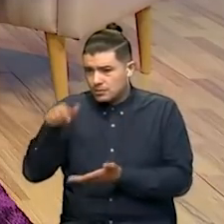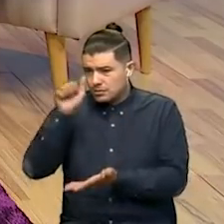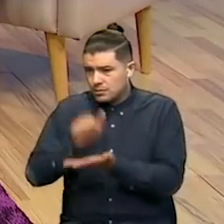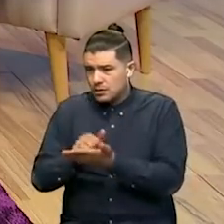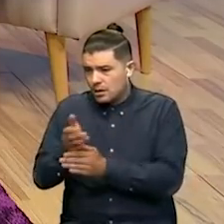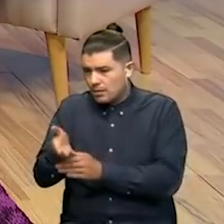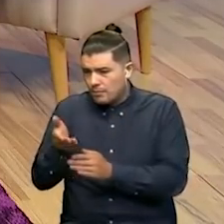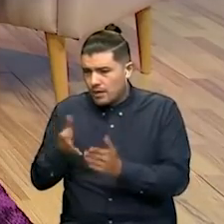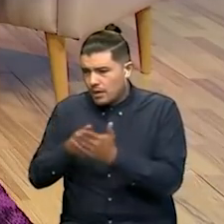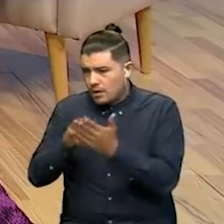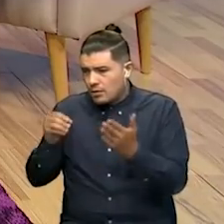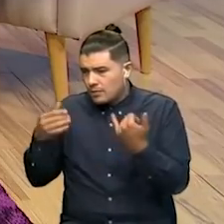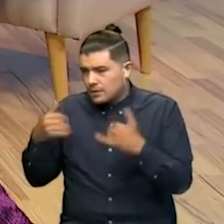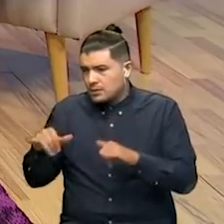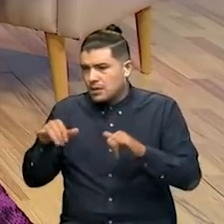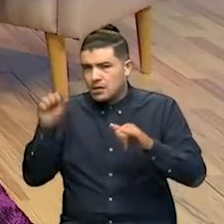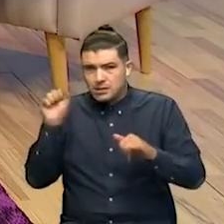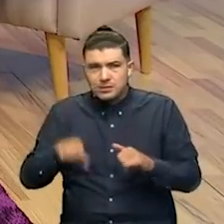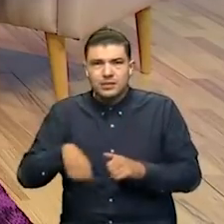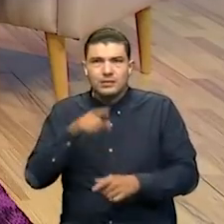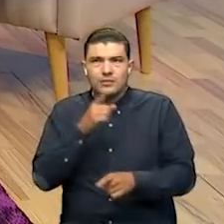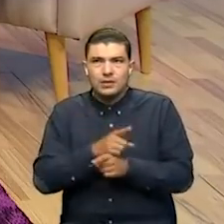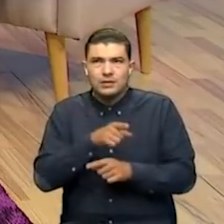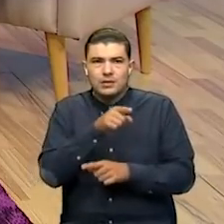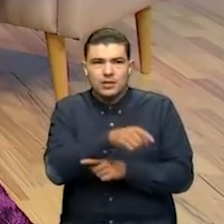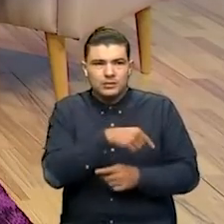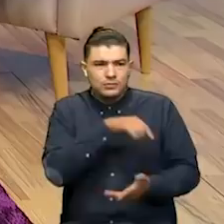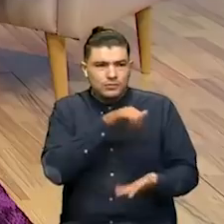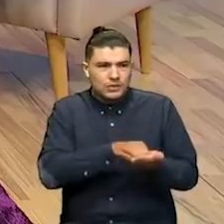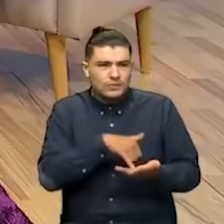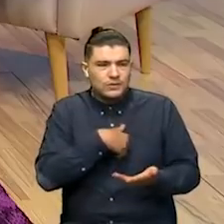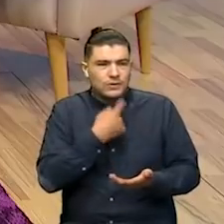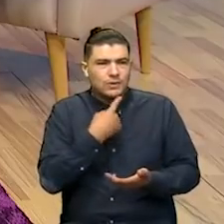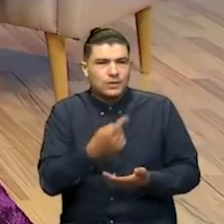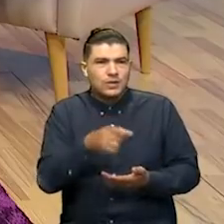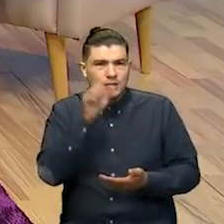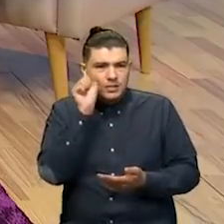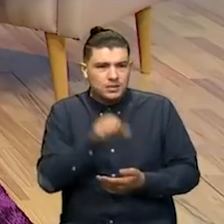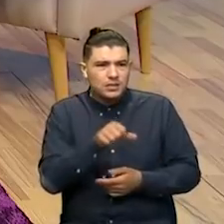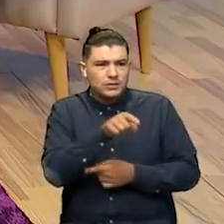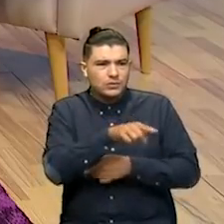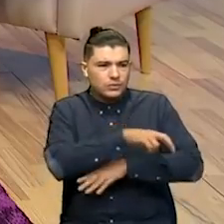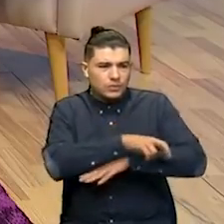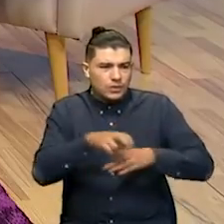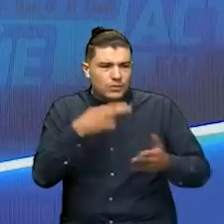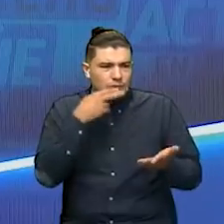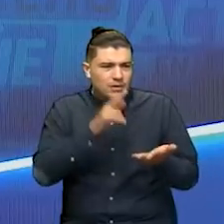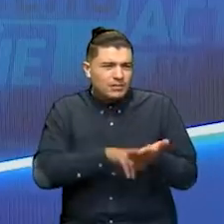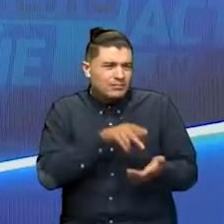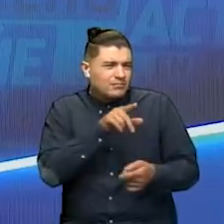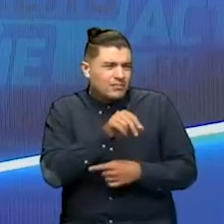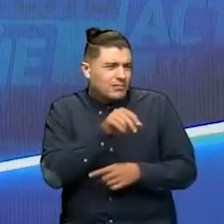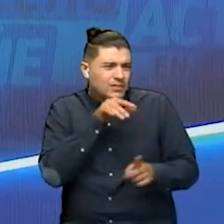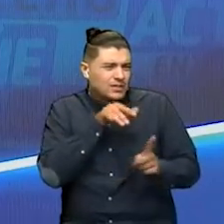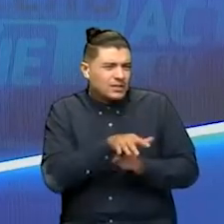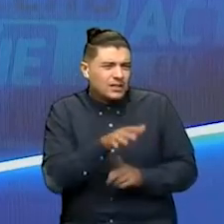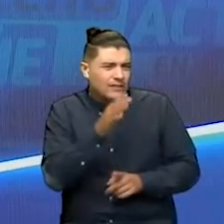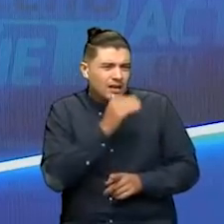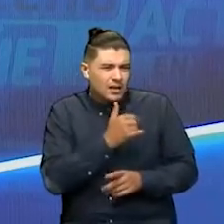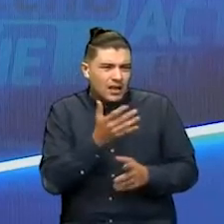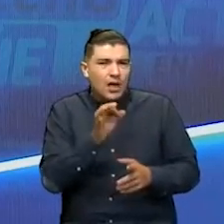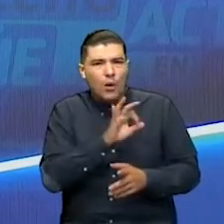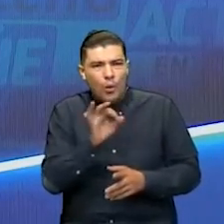copia y con eso se inicia el proceso. Es que eso iba a comentar. Ese era el tema. El robo de la escritura como tal, pues no existe, ¿no? O